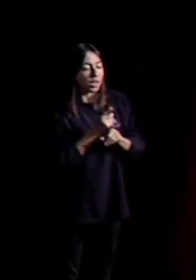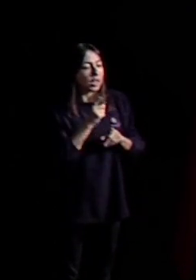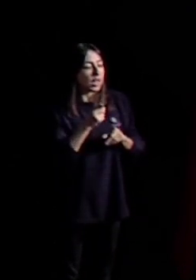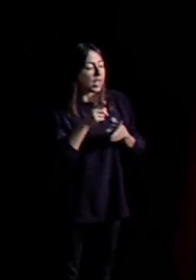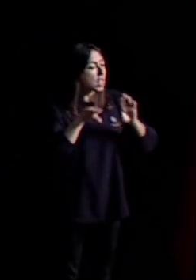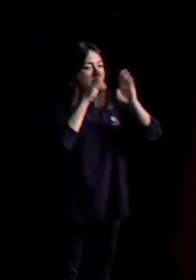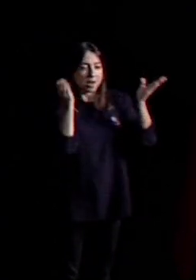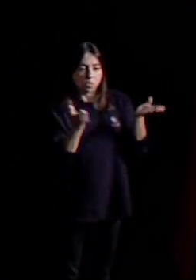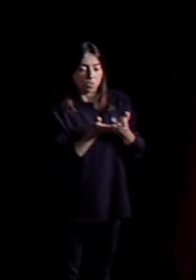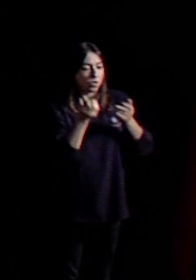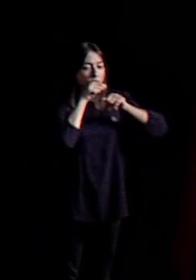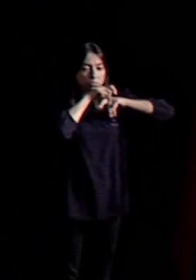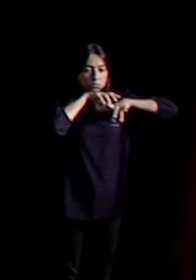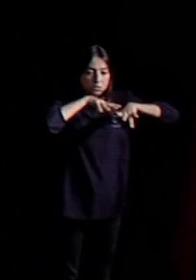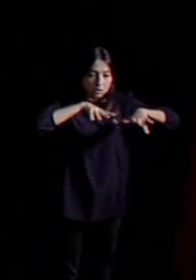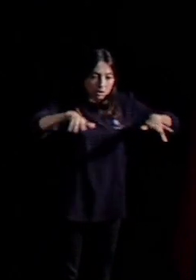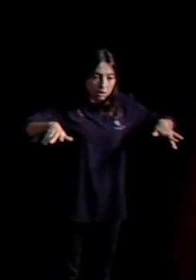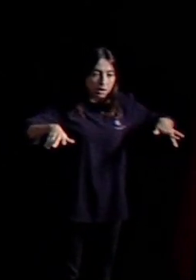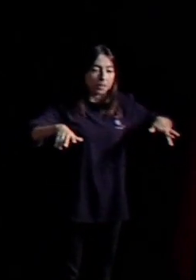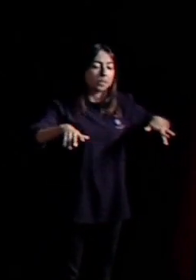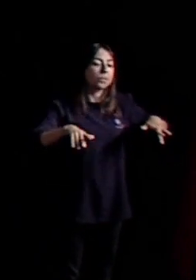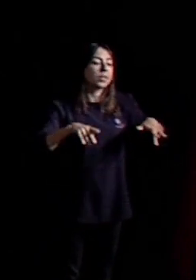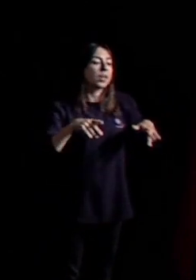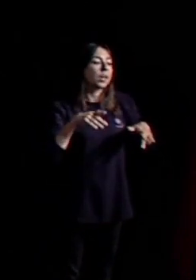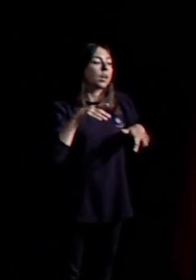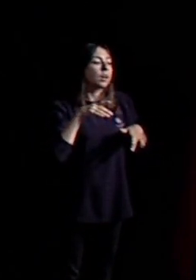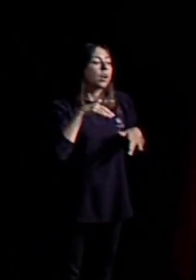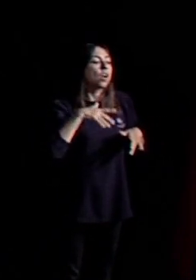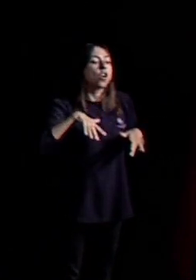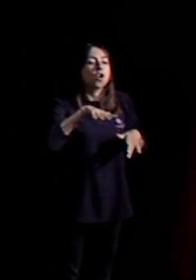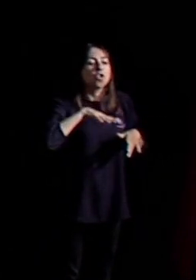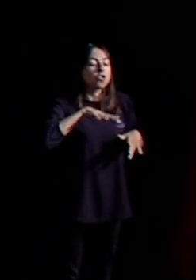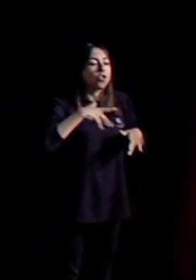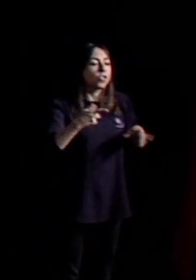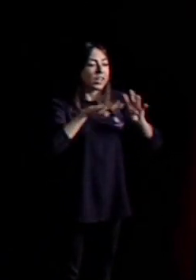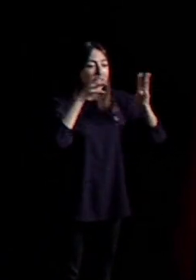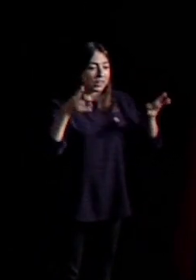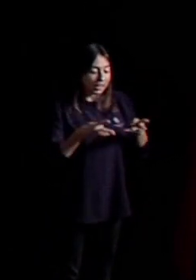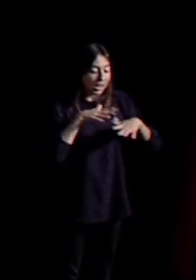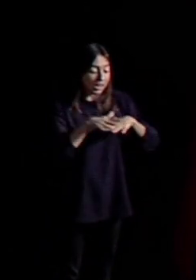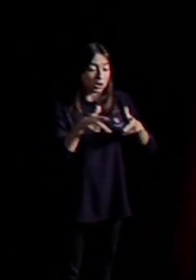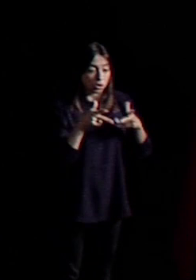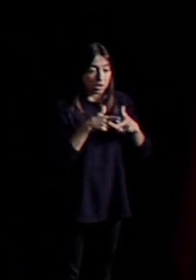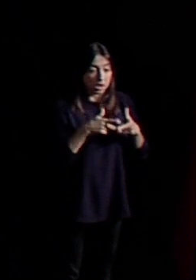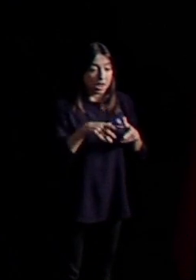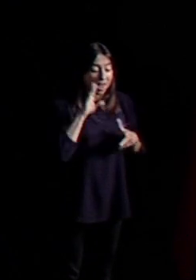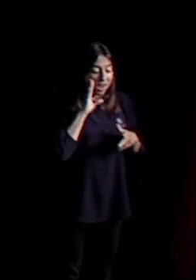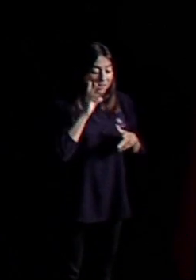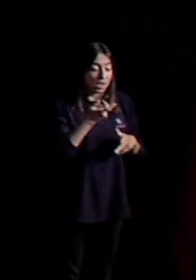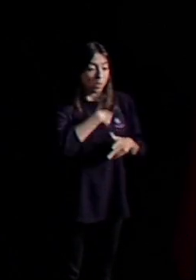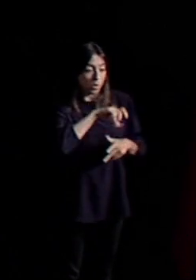sobre todo a través de Internet y las redes sociales. Antes el comisario Castillo ha